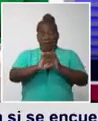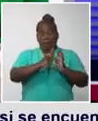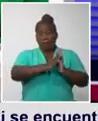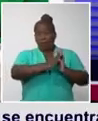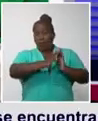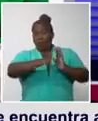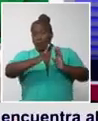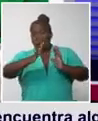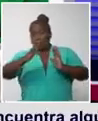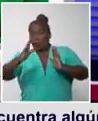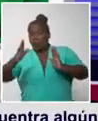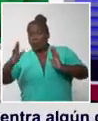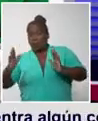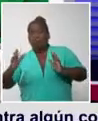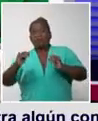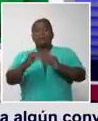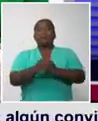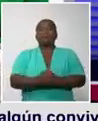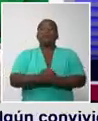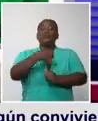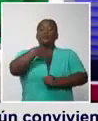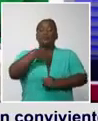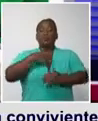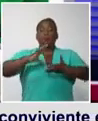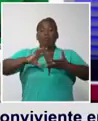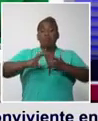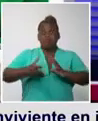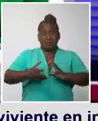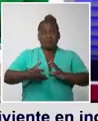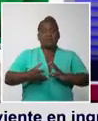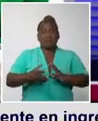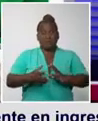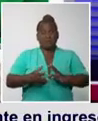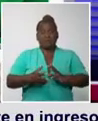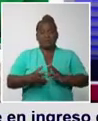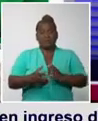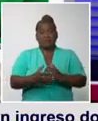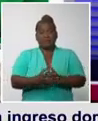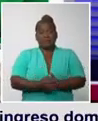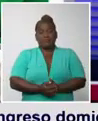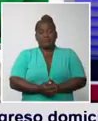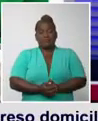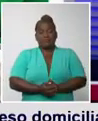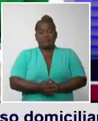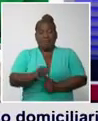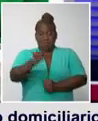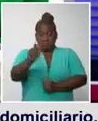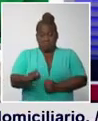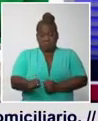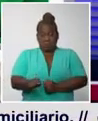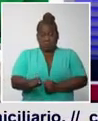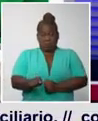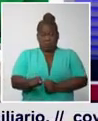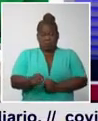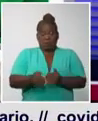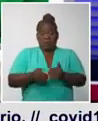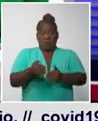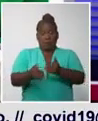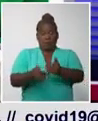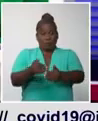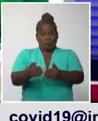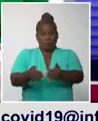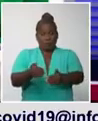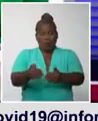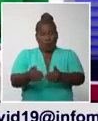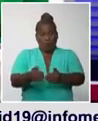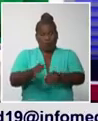ingreso por las complicaciones que presentó. Este paciente incluso evolutivamente en